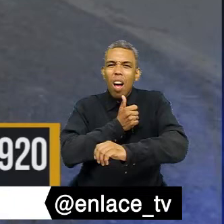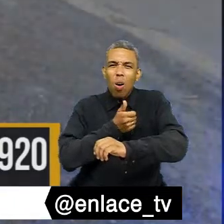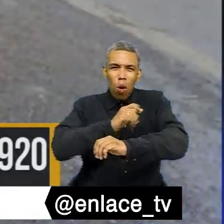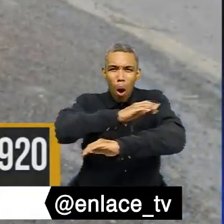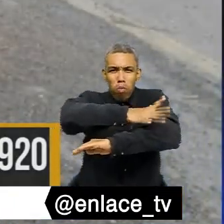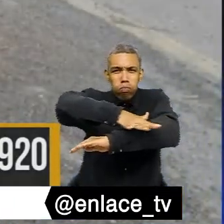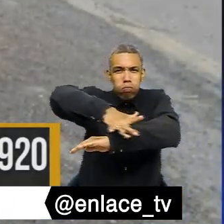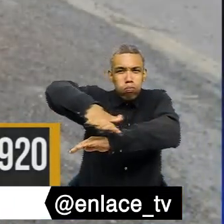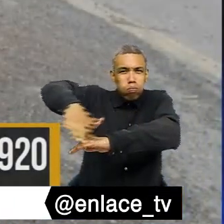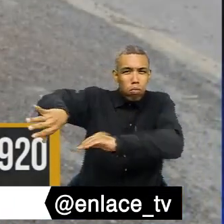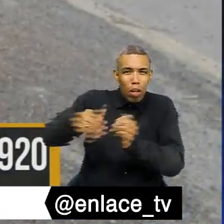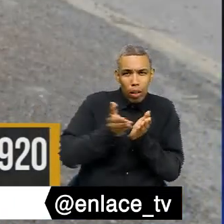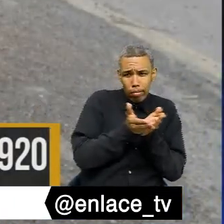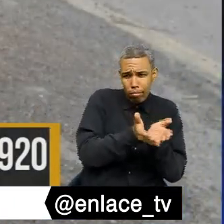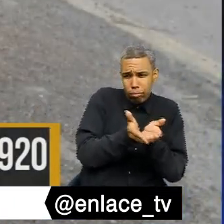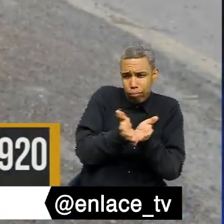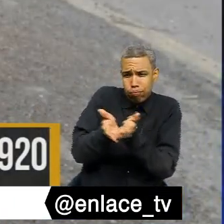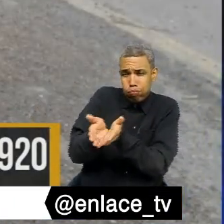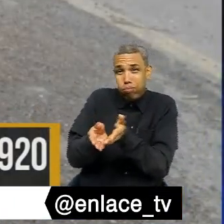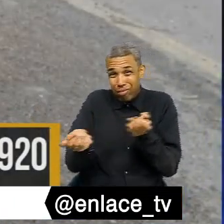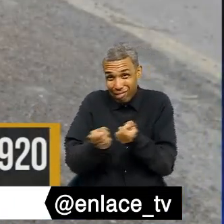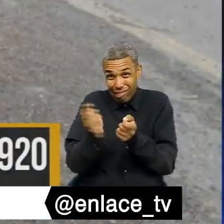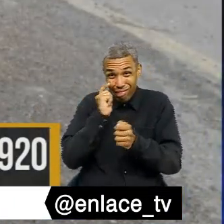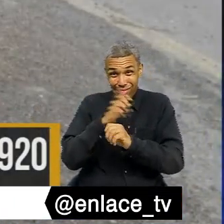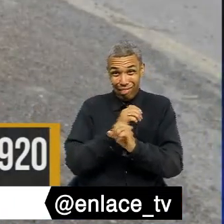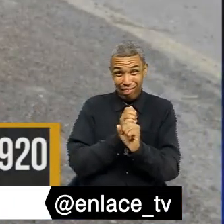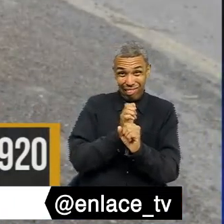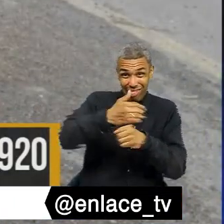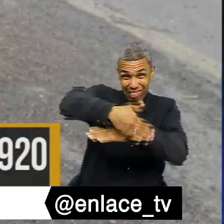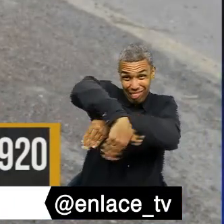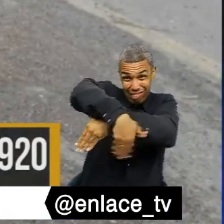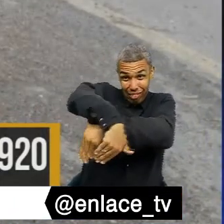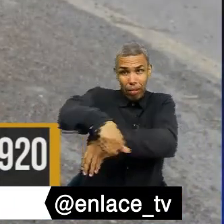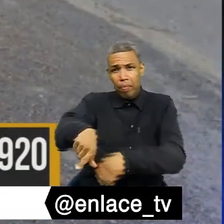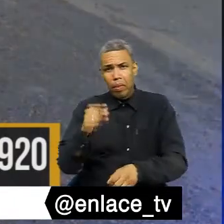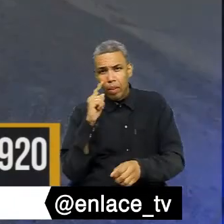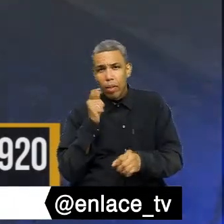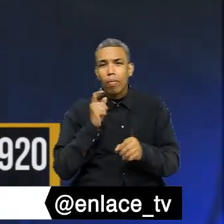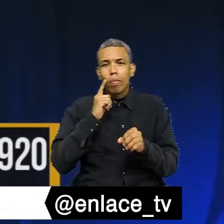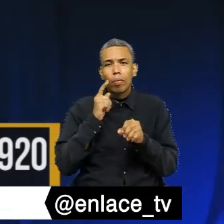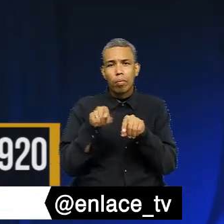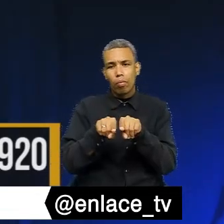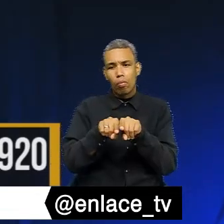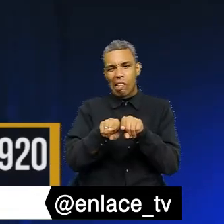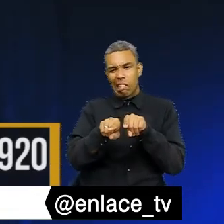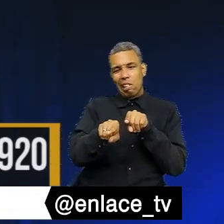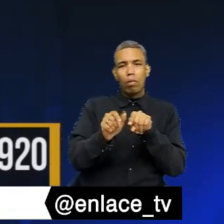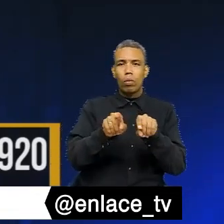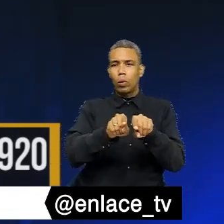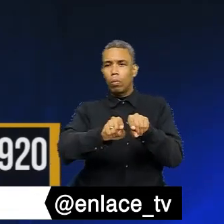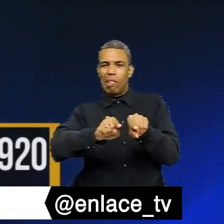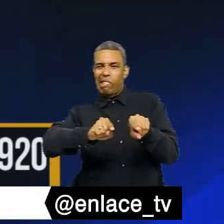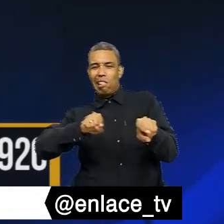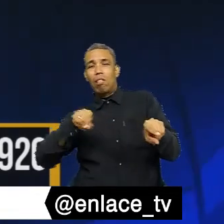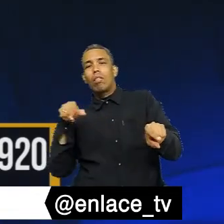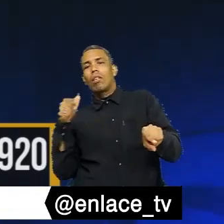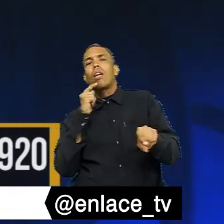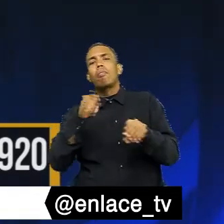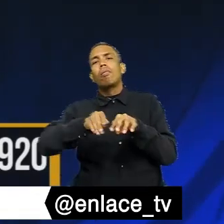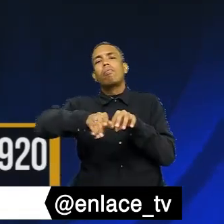por allí transitan. Huecos que en días de lluvia empeoran la situación al volverse invisible al conductor. Un llamado a